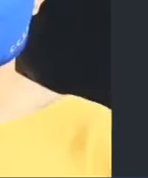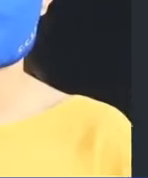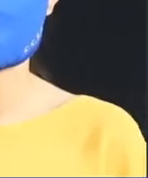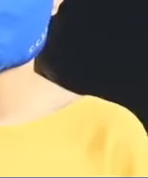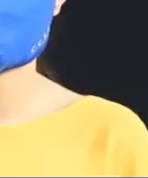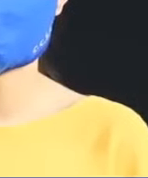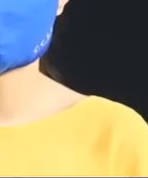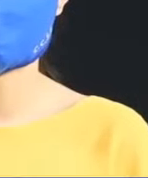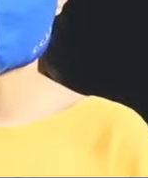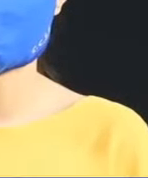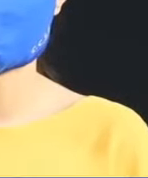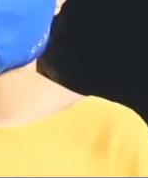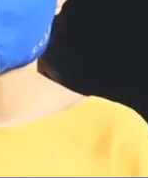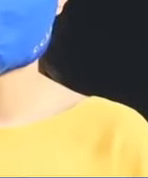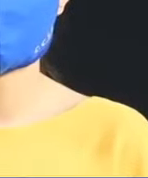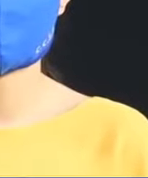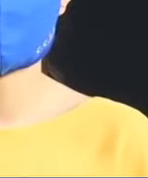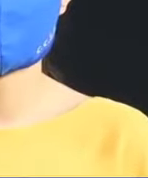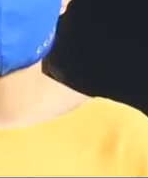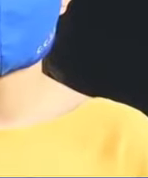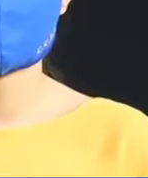Uso de mascarilla de tela.